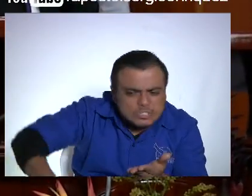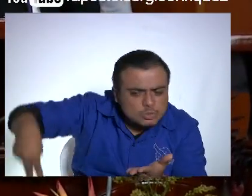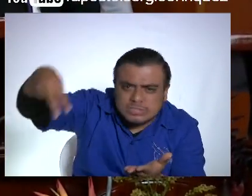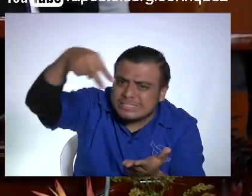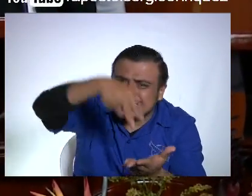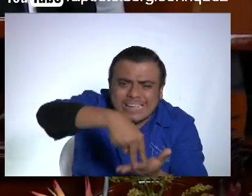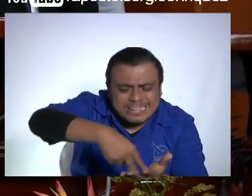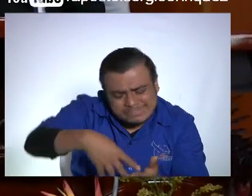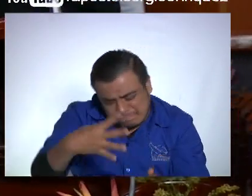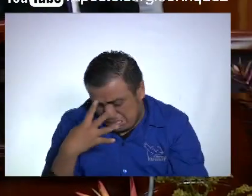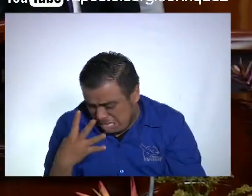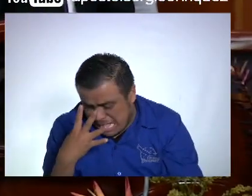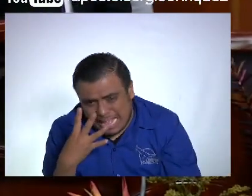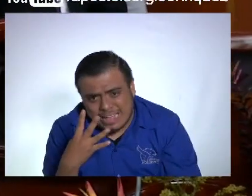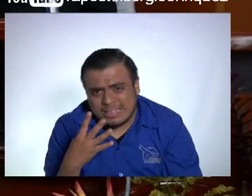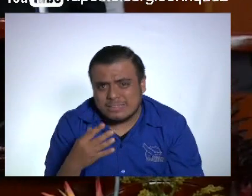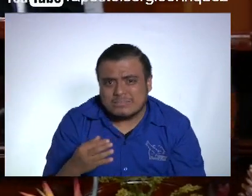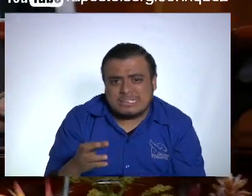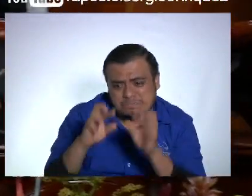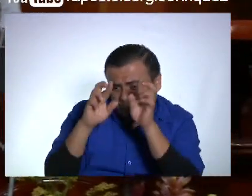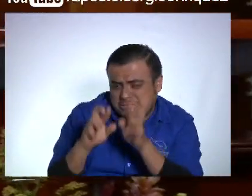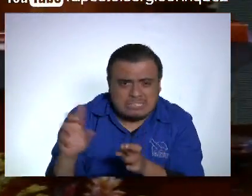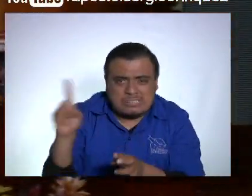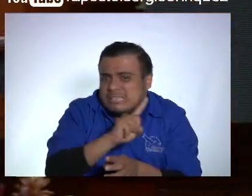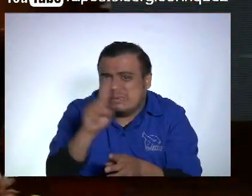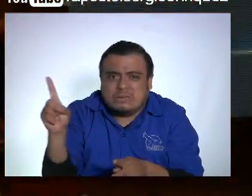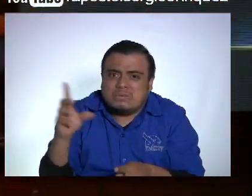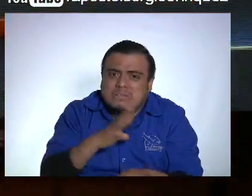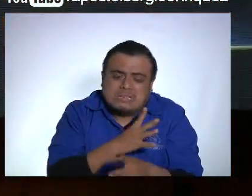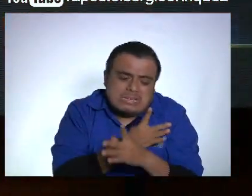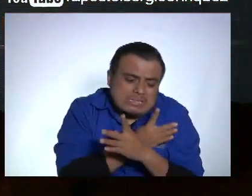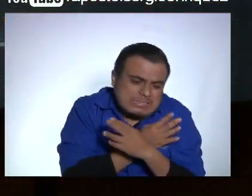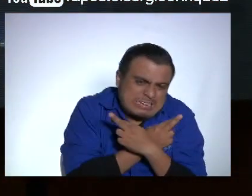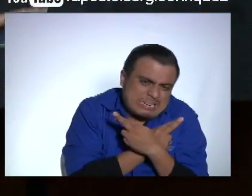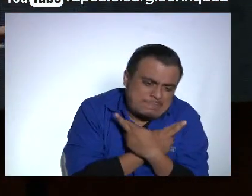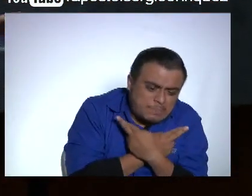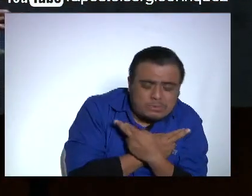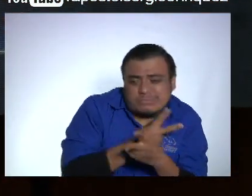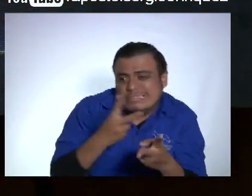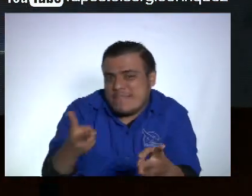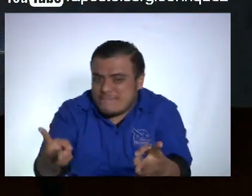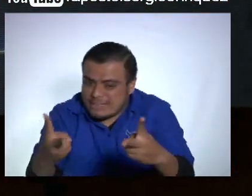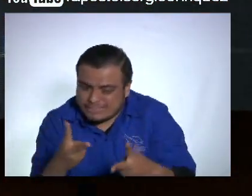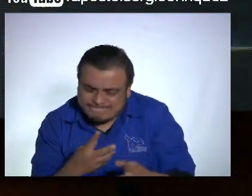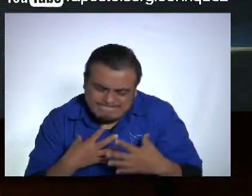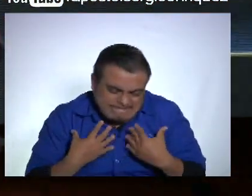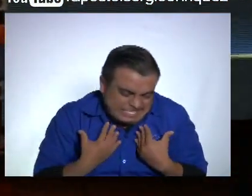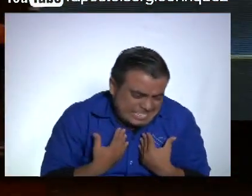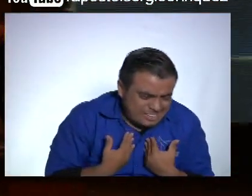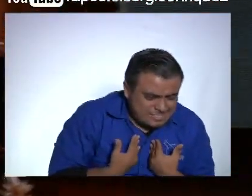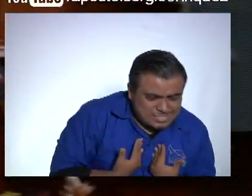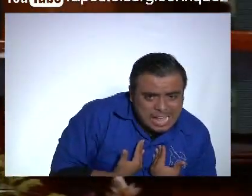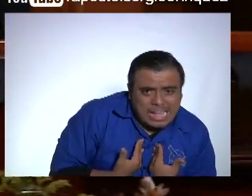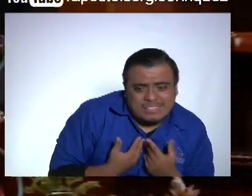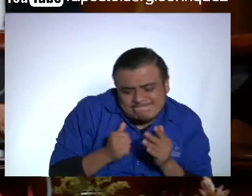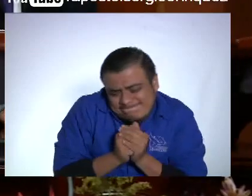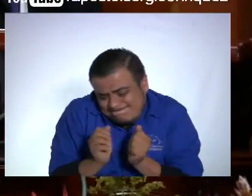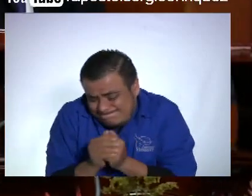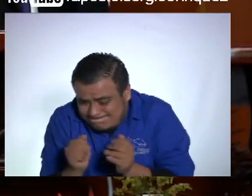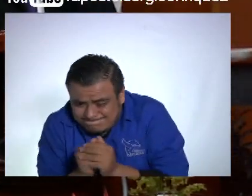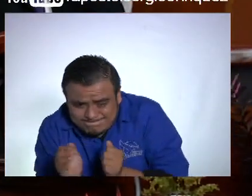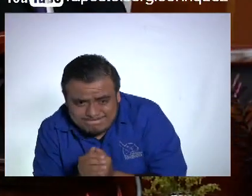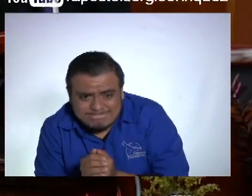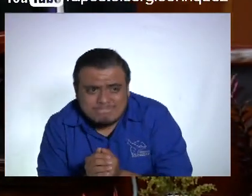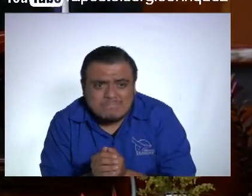Aquellas personas que no tienen reposo, que vienen cansadas, angustiadas y afligidas, pueden